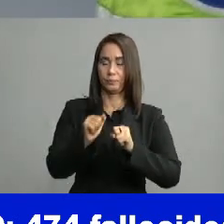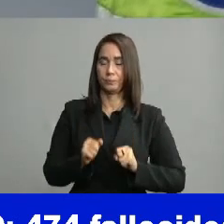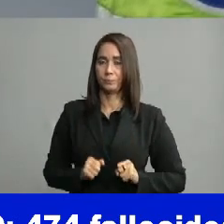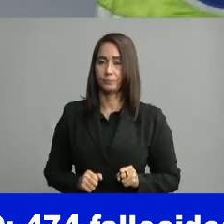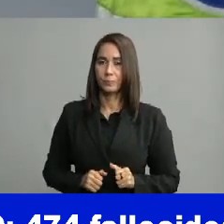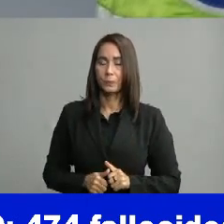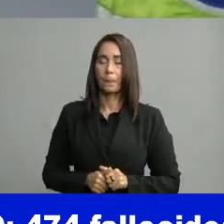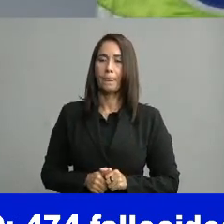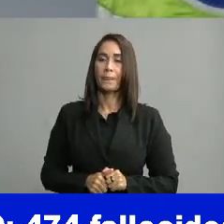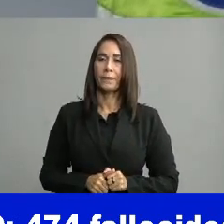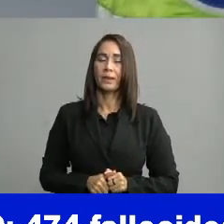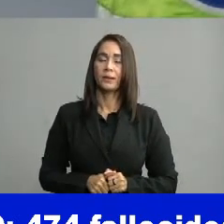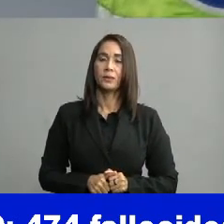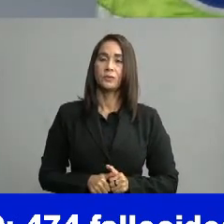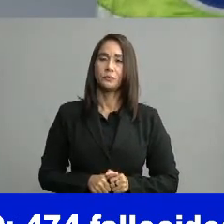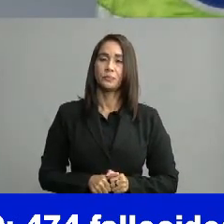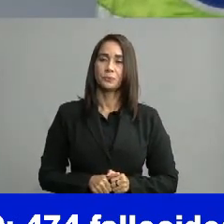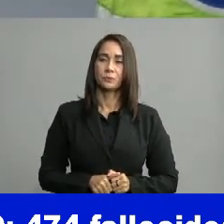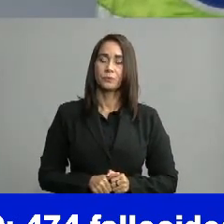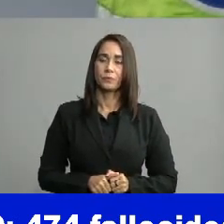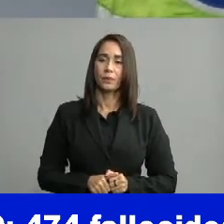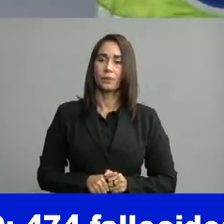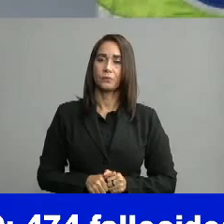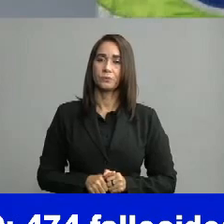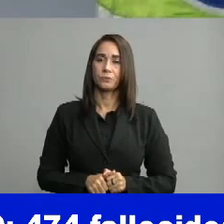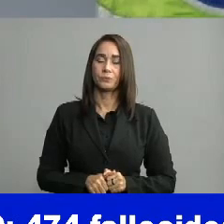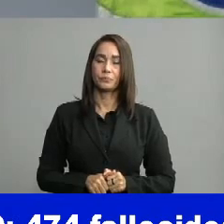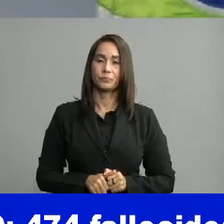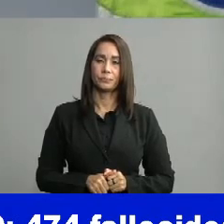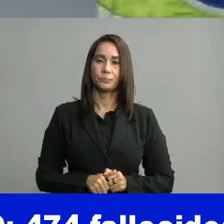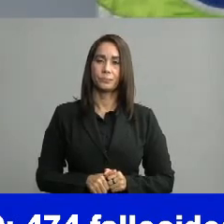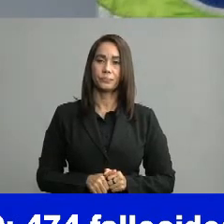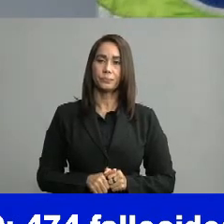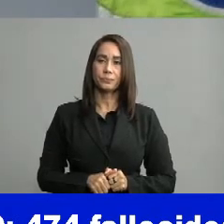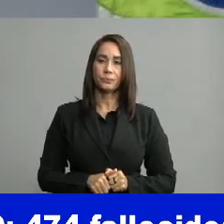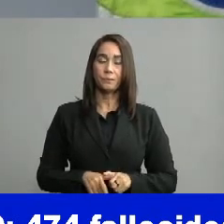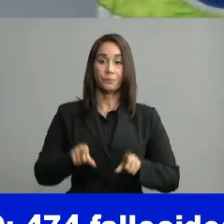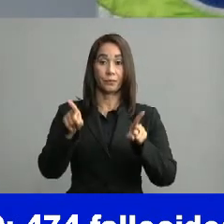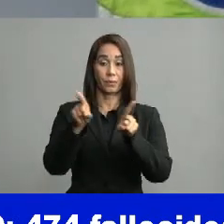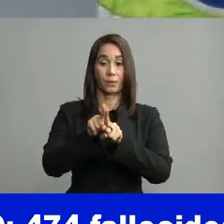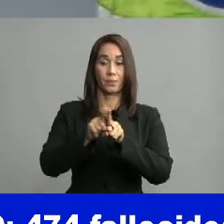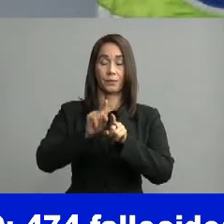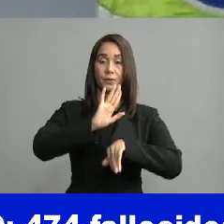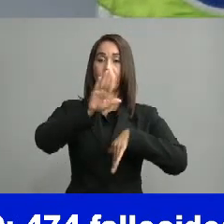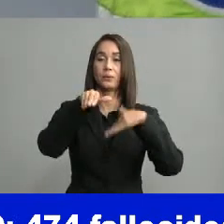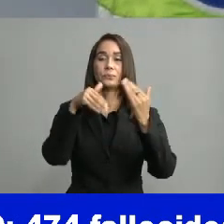COVID-19. Asimismo, todo ciudadano debe mantener